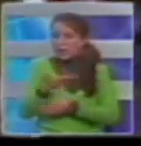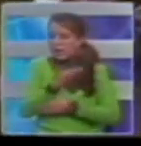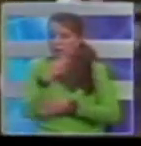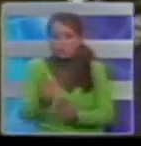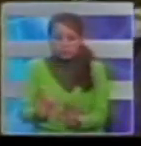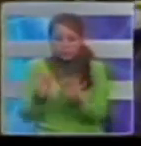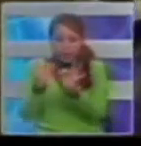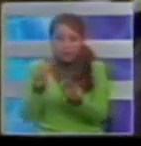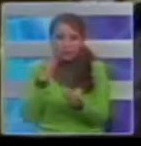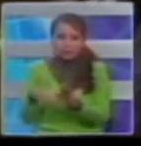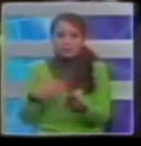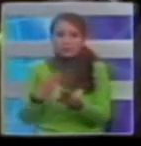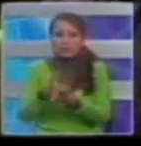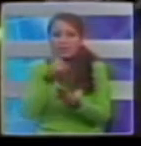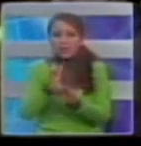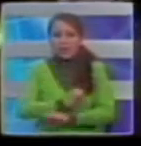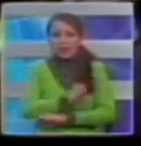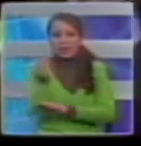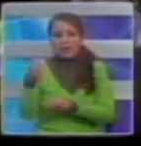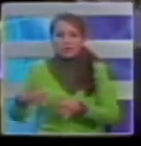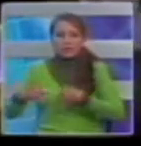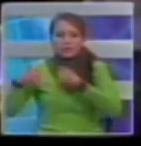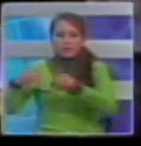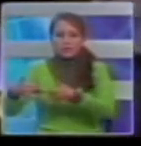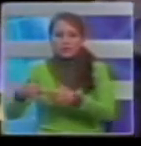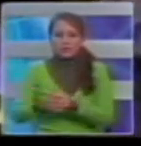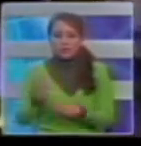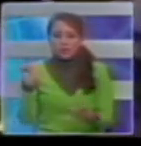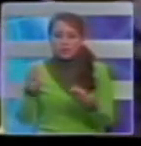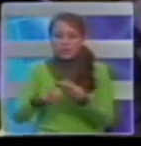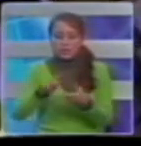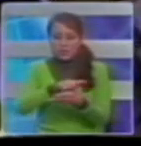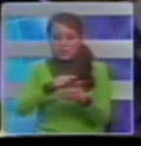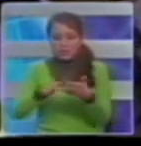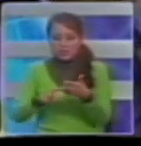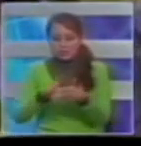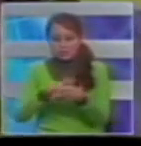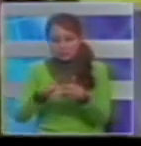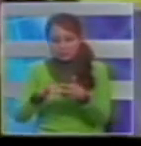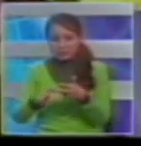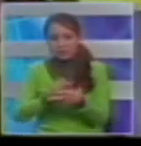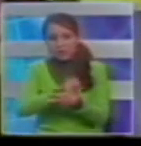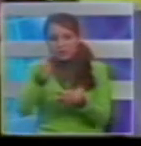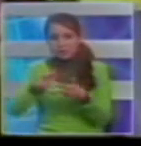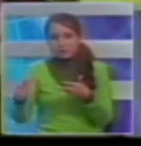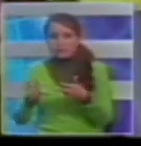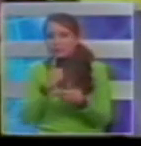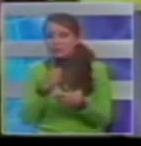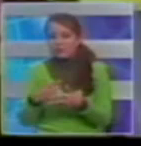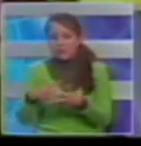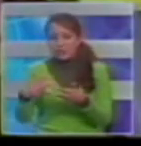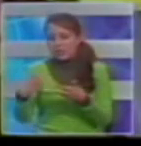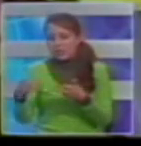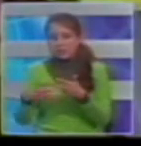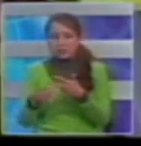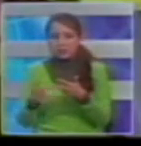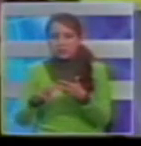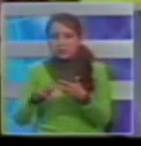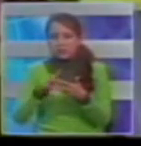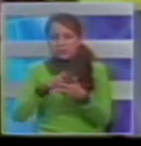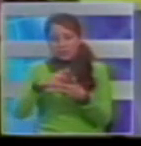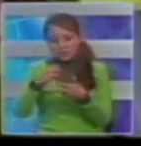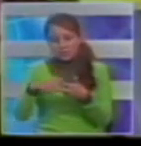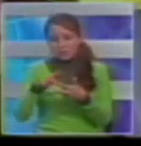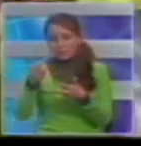de la exposición se va a ganar un premio y vamos a tener hasta el tercer puesto, que se llevarán unos $300,